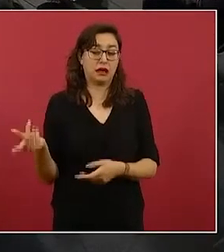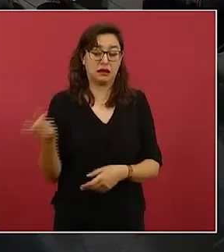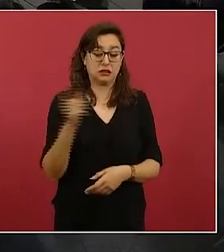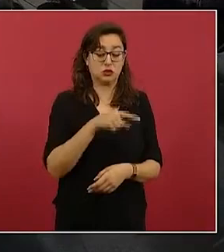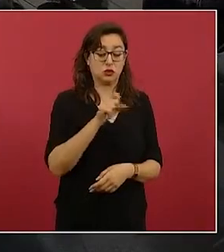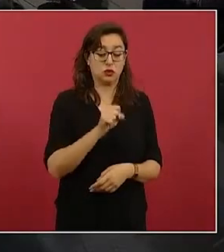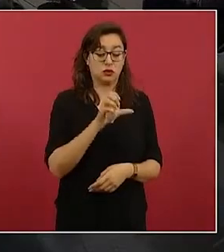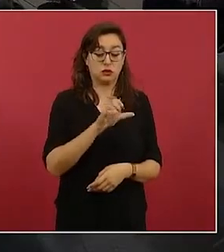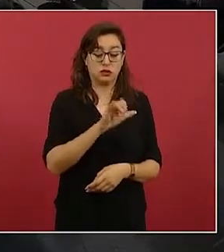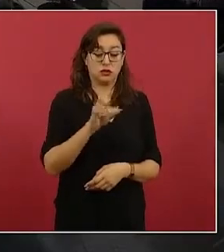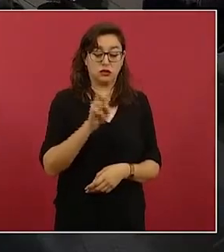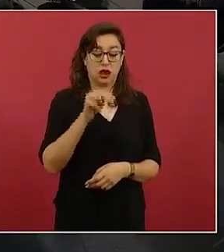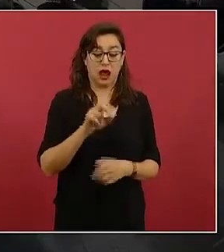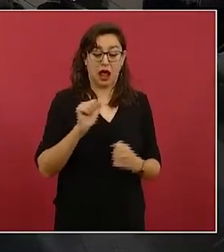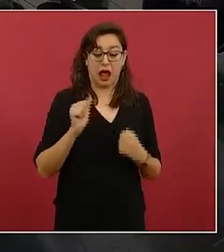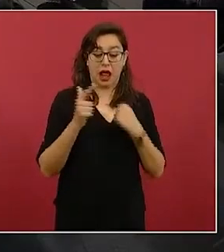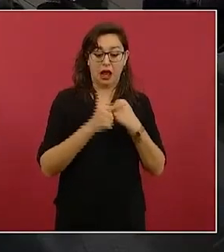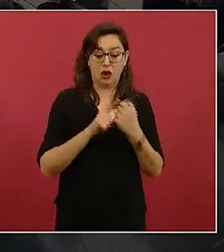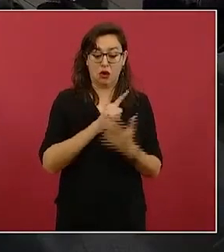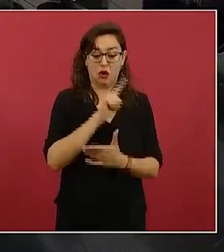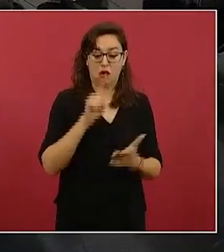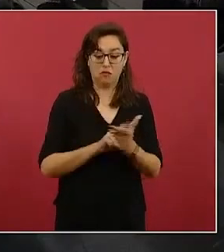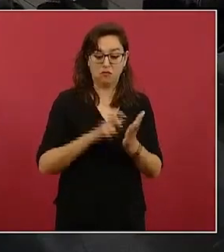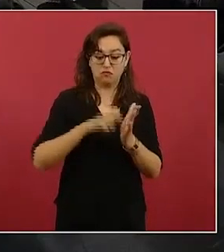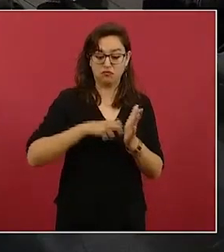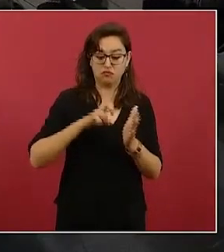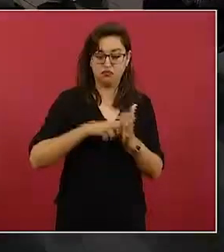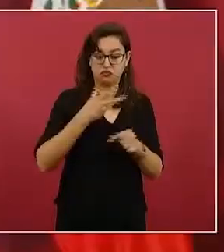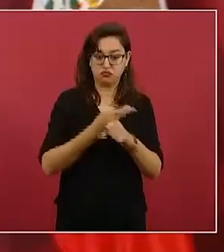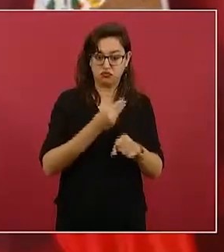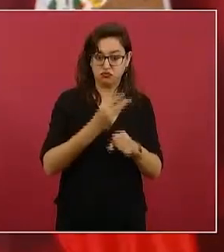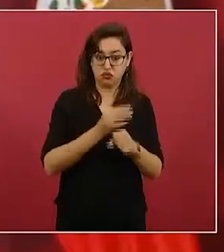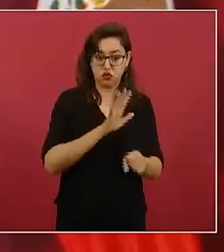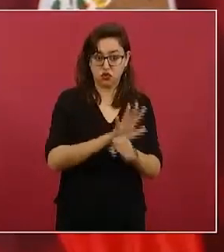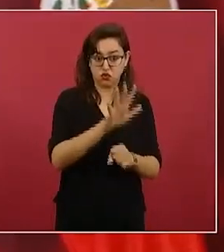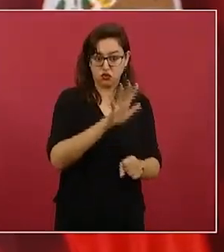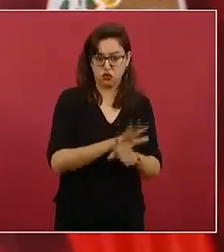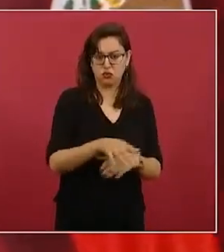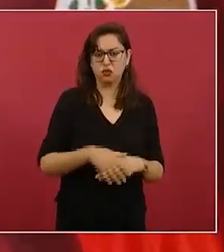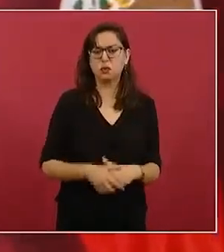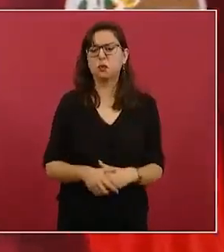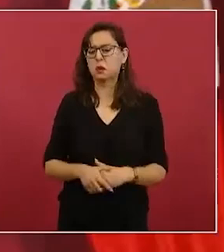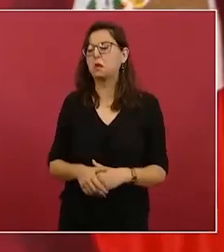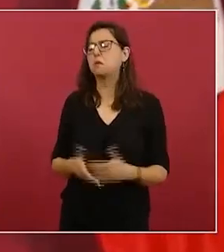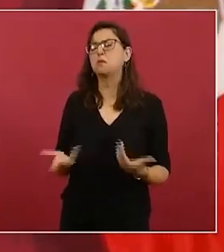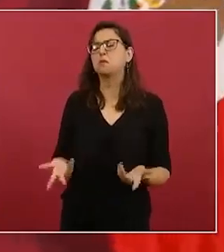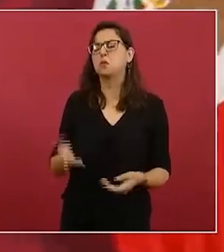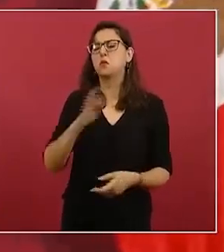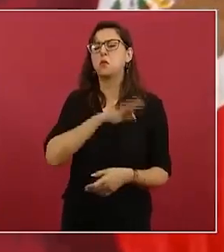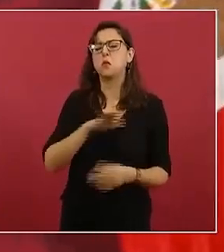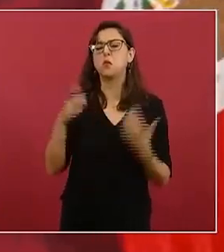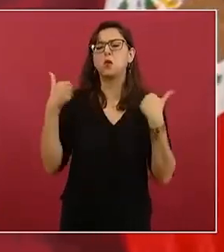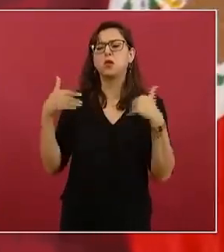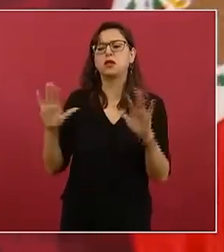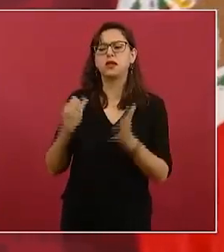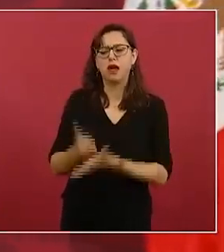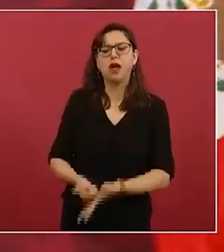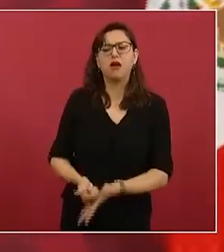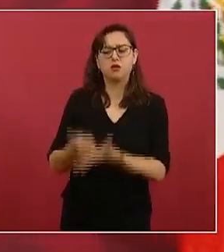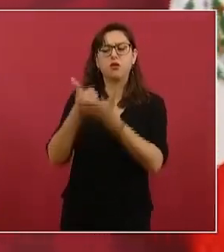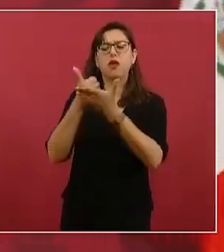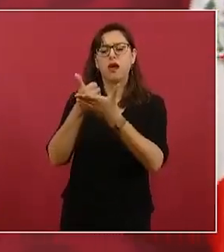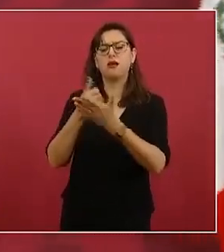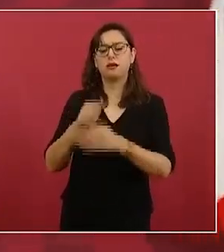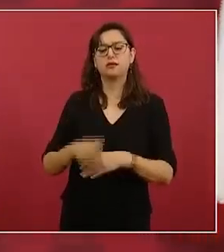se modifica el sector eléctrico? Pues va a ayudar mucho, nada más que